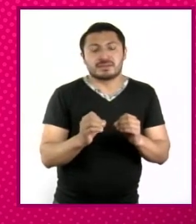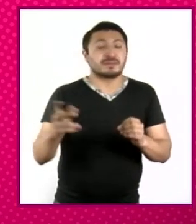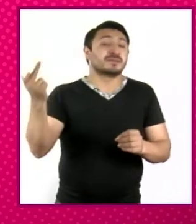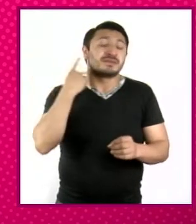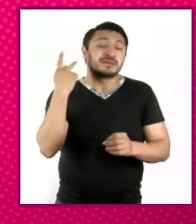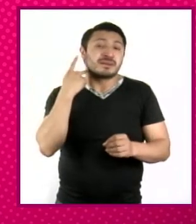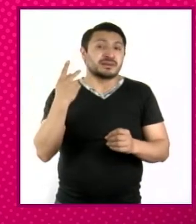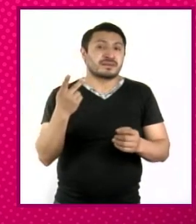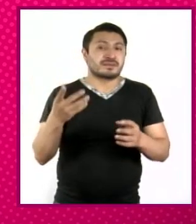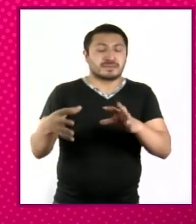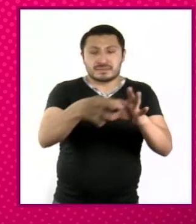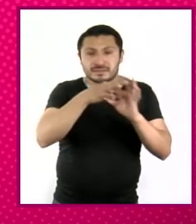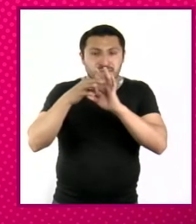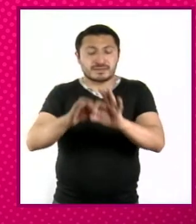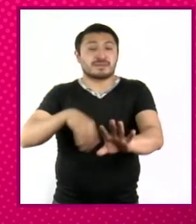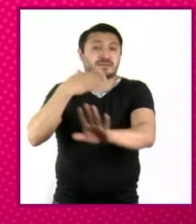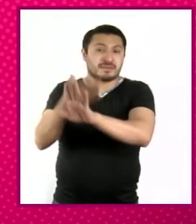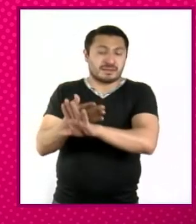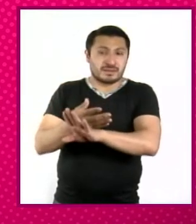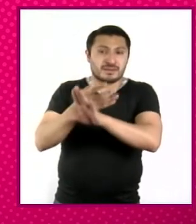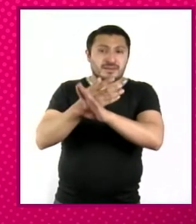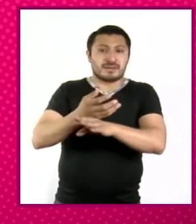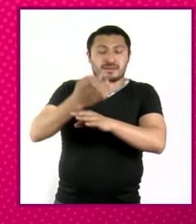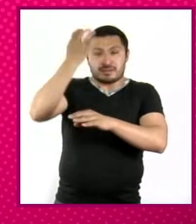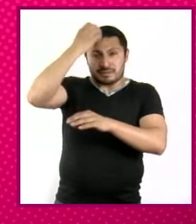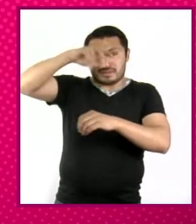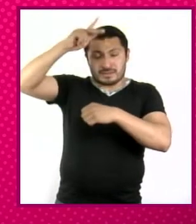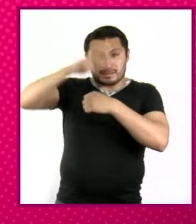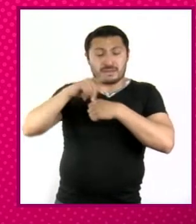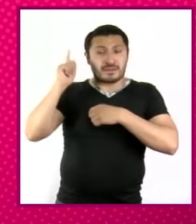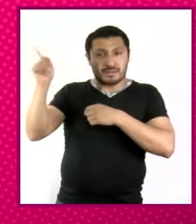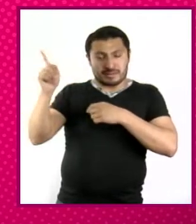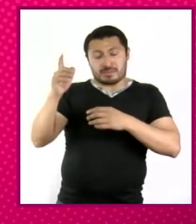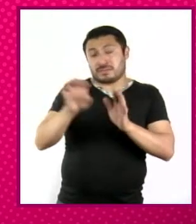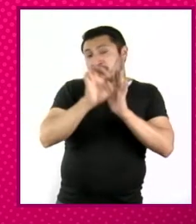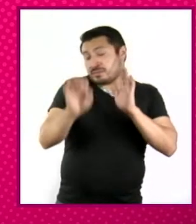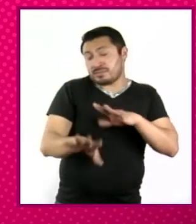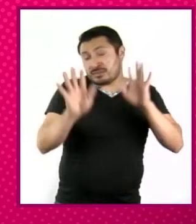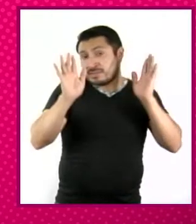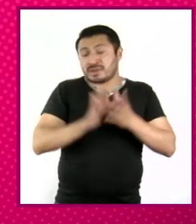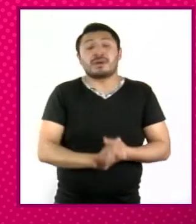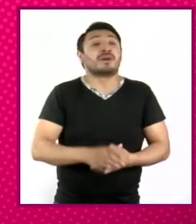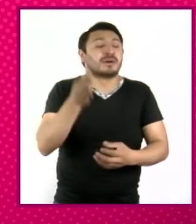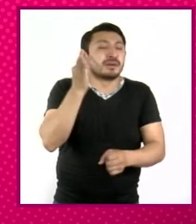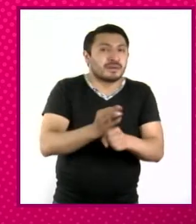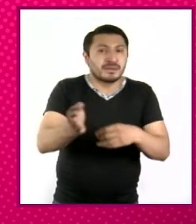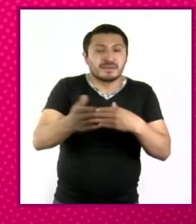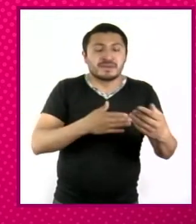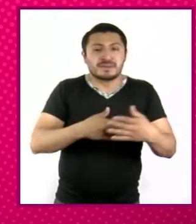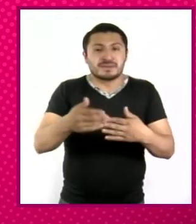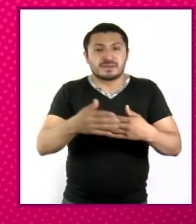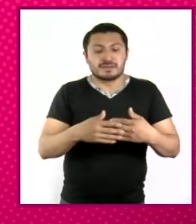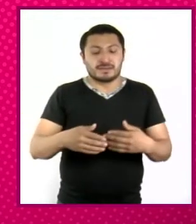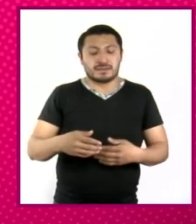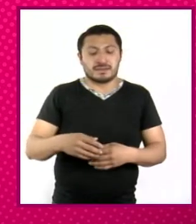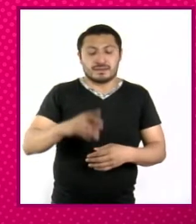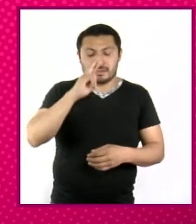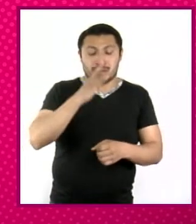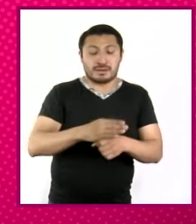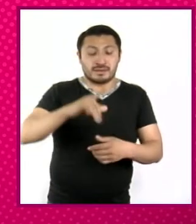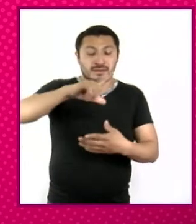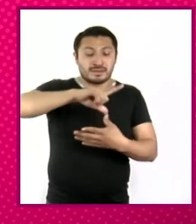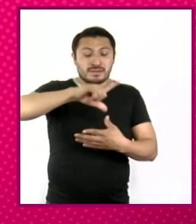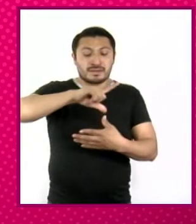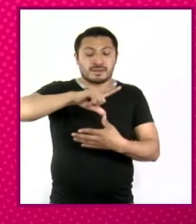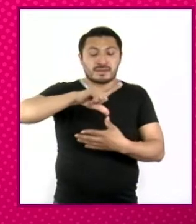político de alianza en contra de las potencias del eje. Eso por poner algún ejemplo. Y actualmente, pues el papel de América Latina